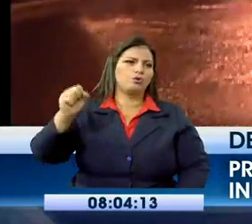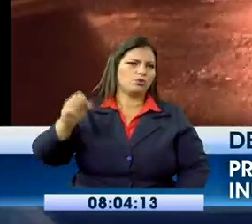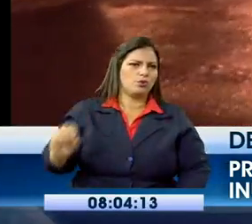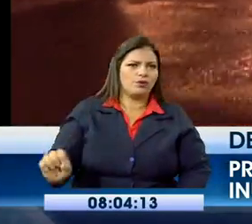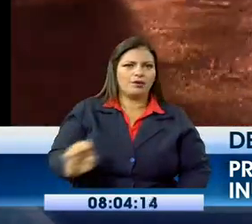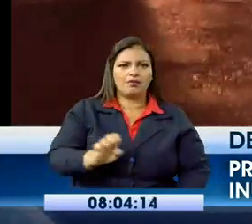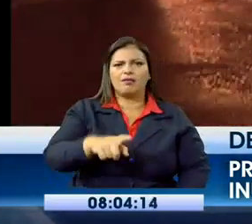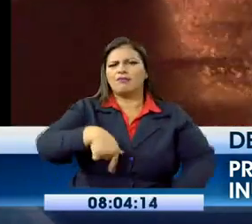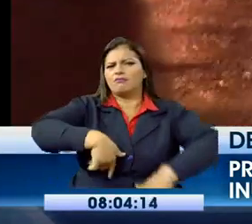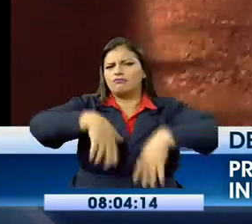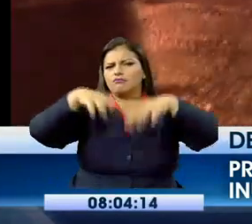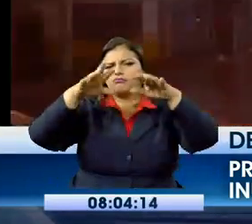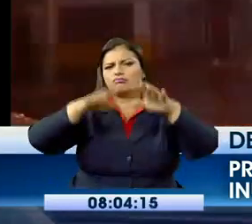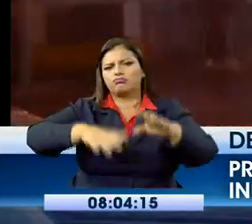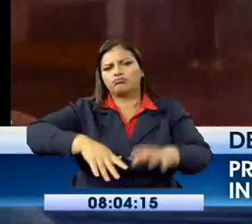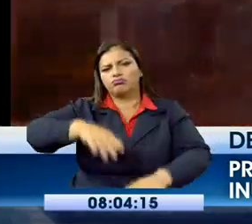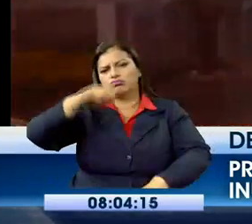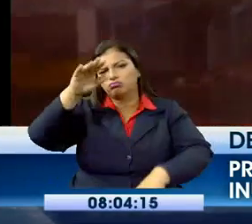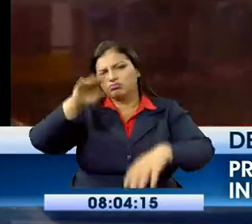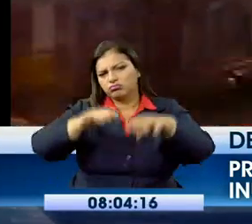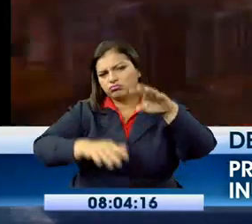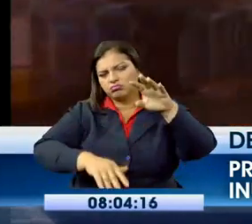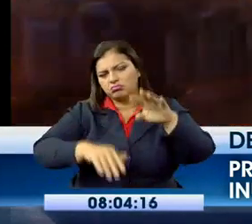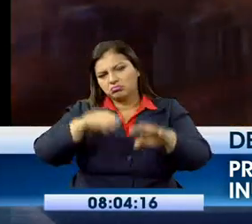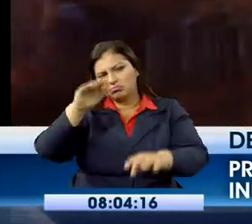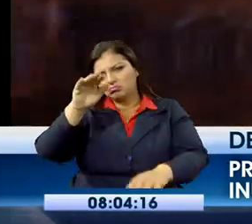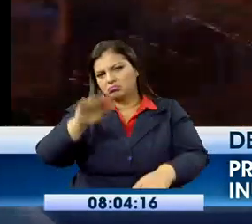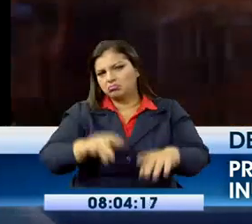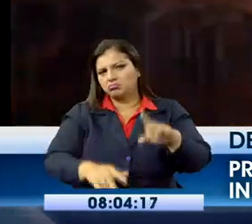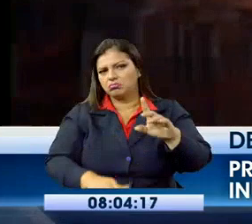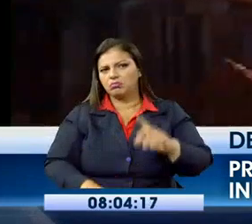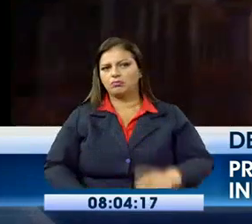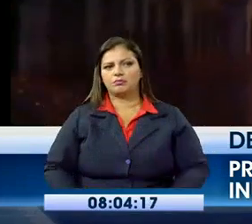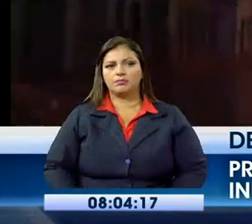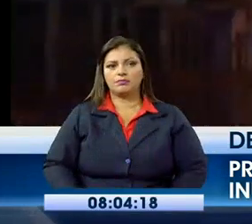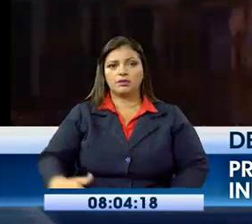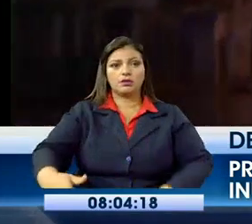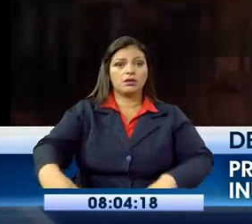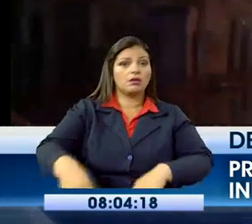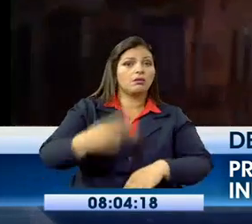con menor intensidad. No